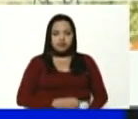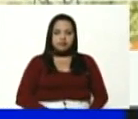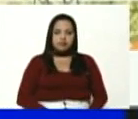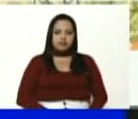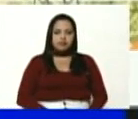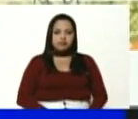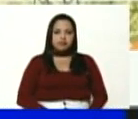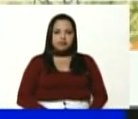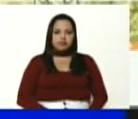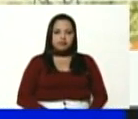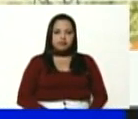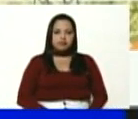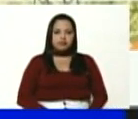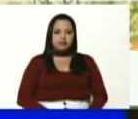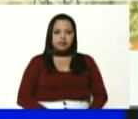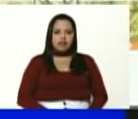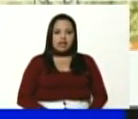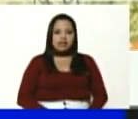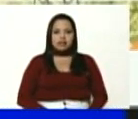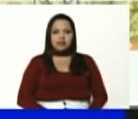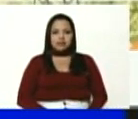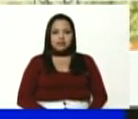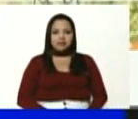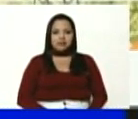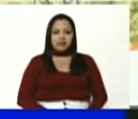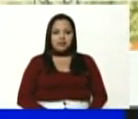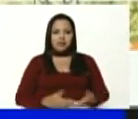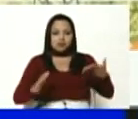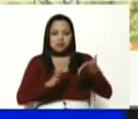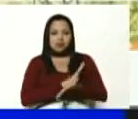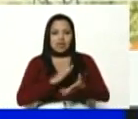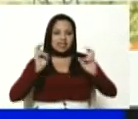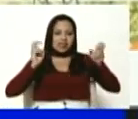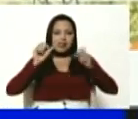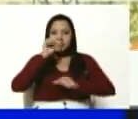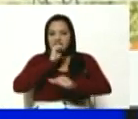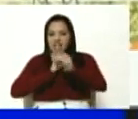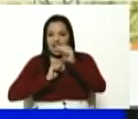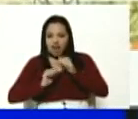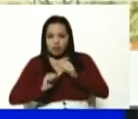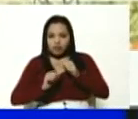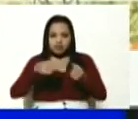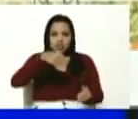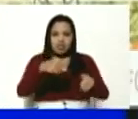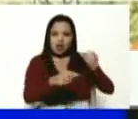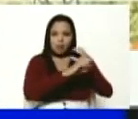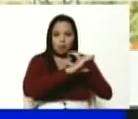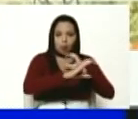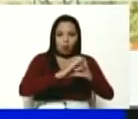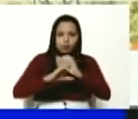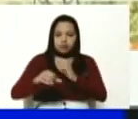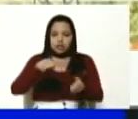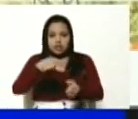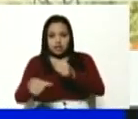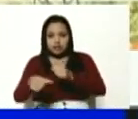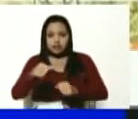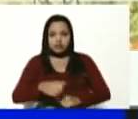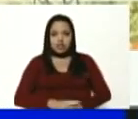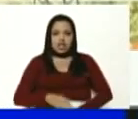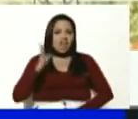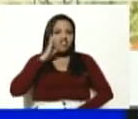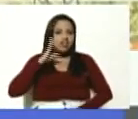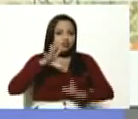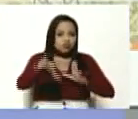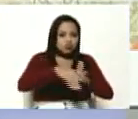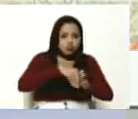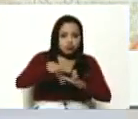en la hidrología el agua en el transporte en la basura